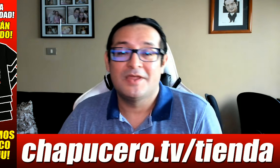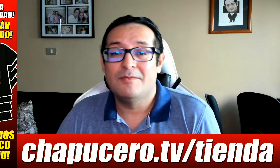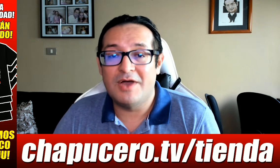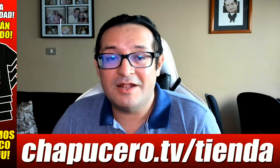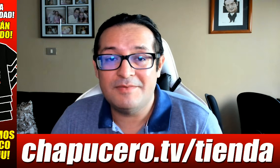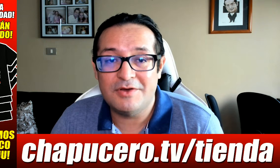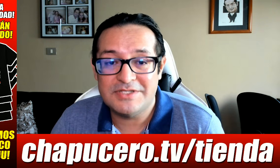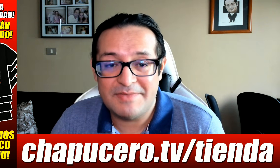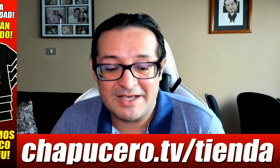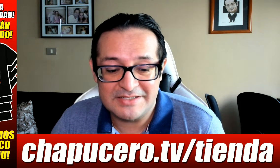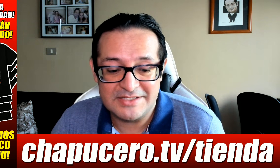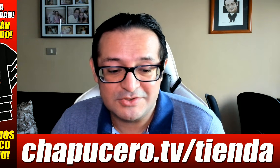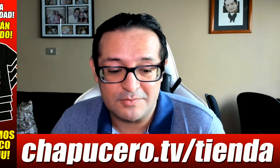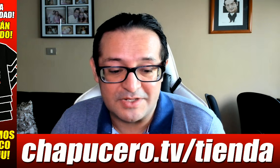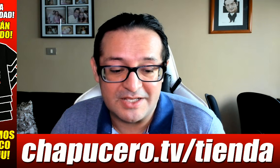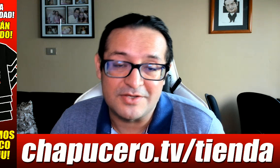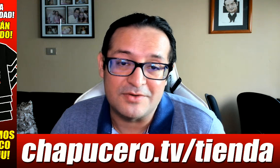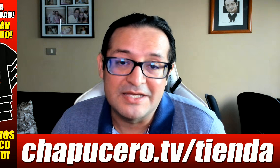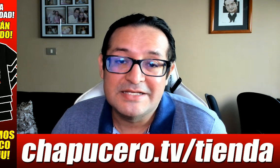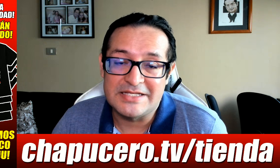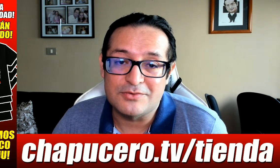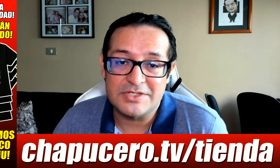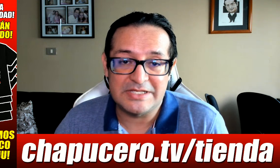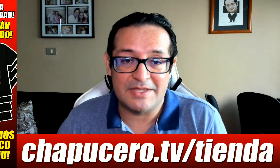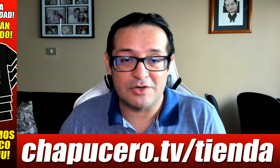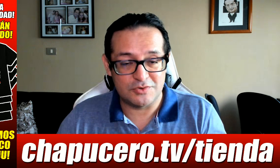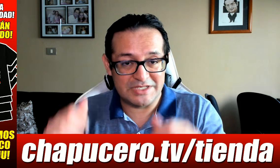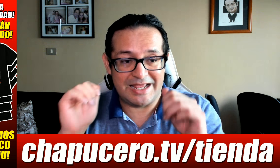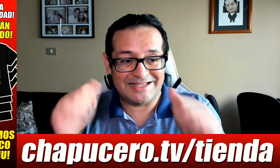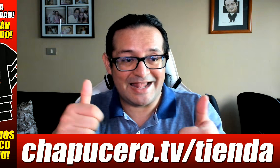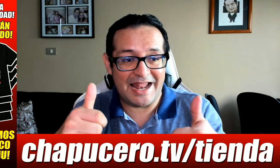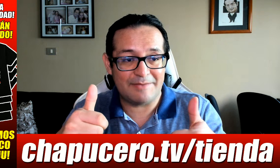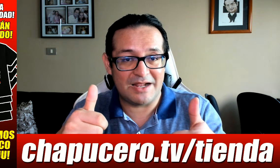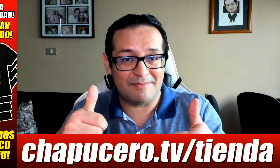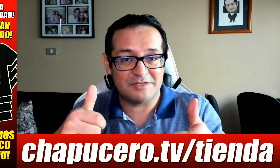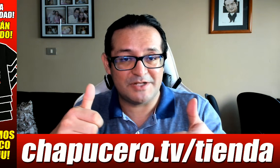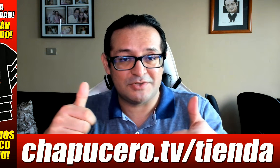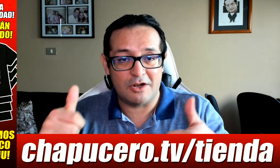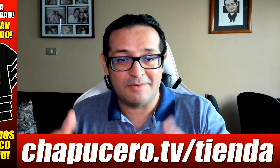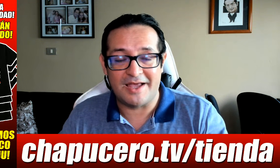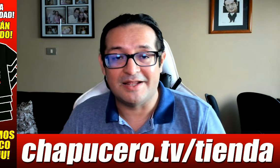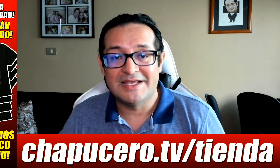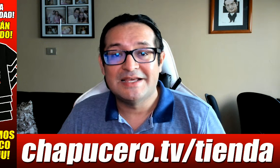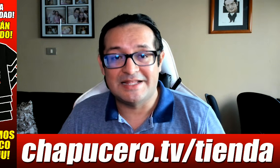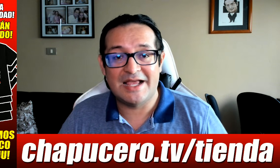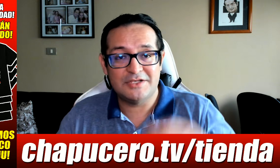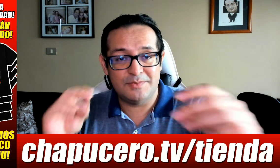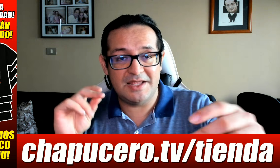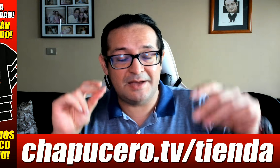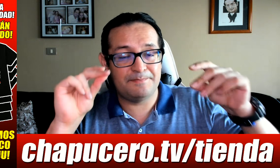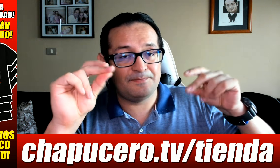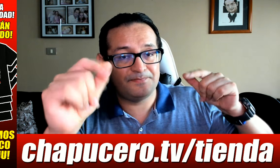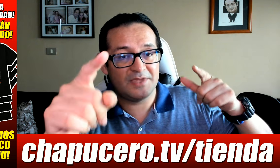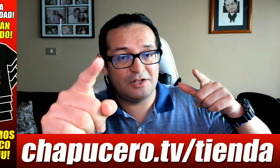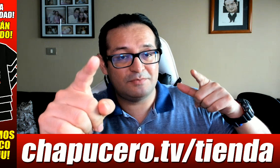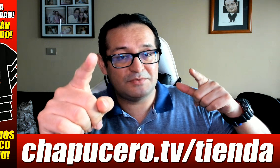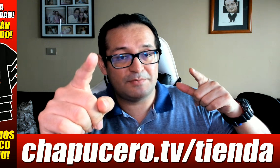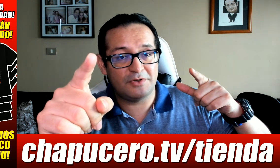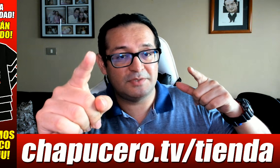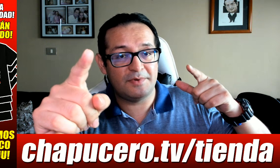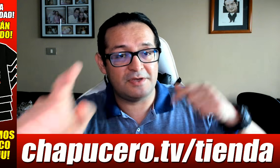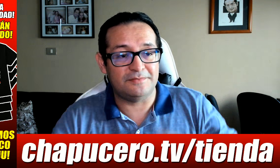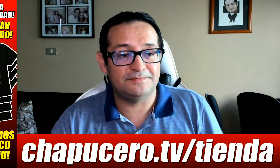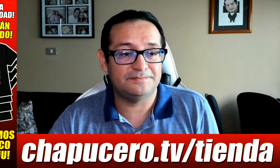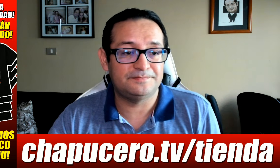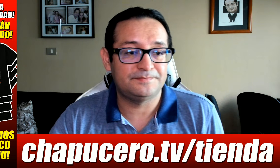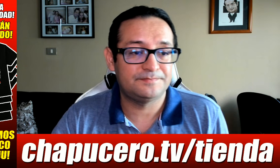bueno amigos y amigas es eso por el día de hoy si te gusta este vídeo suscríbete dale like para que más personas lo vean que tenga su medida y nos vemos